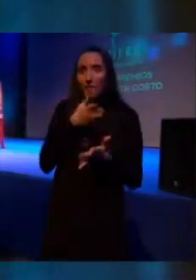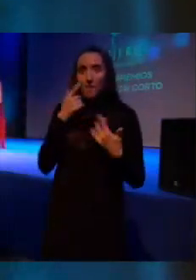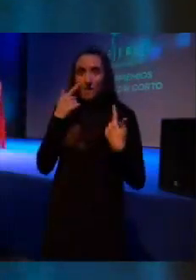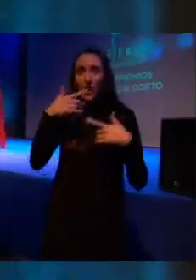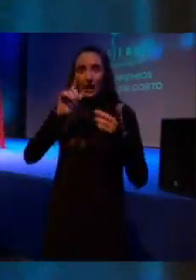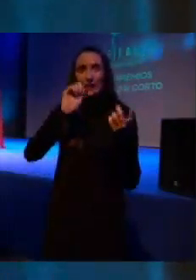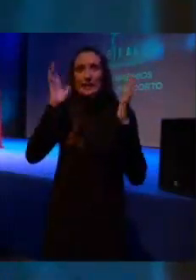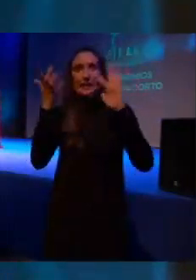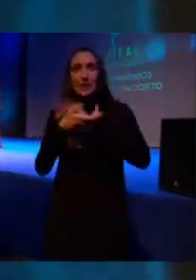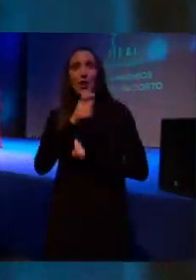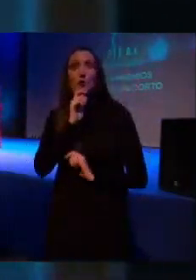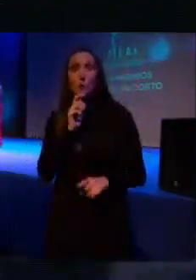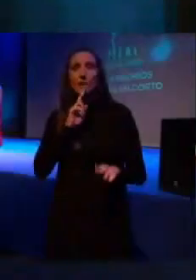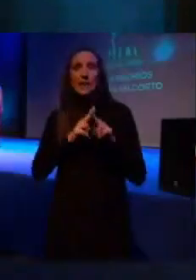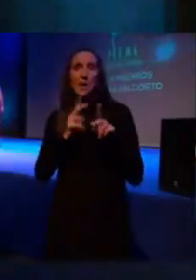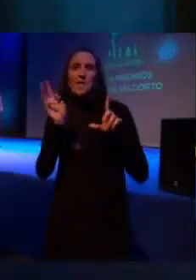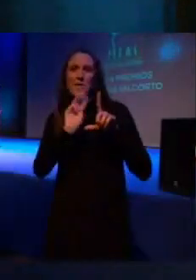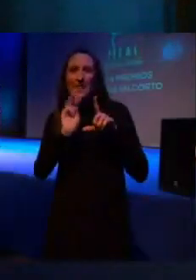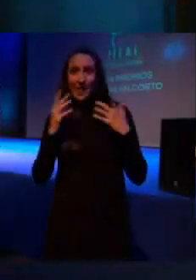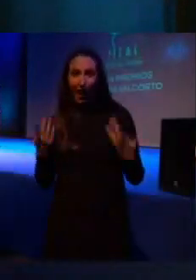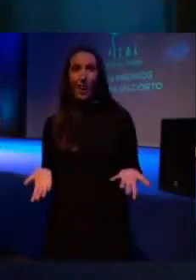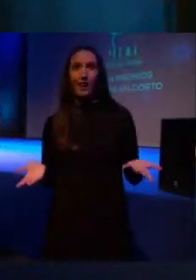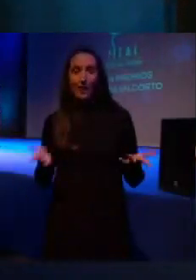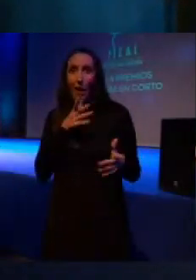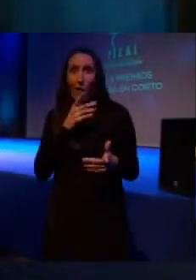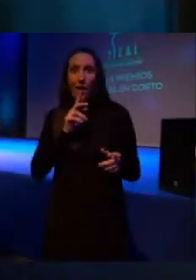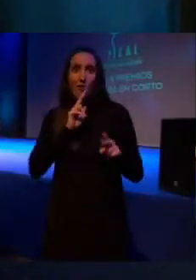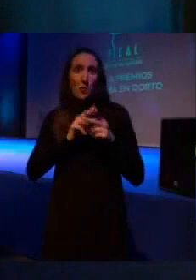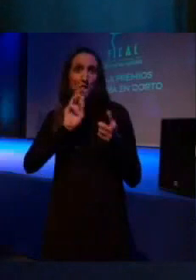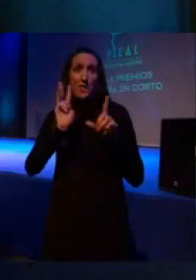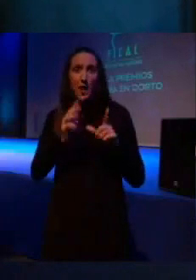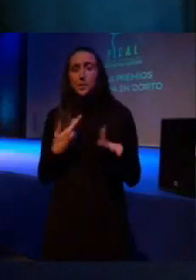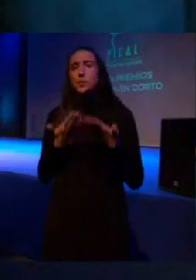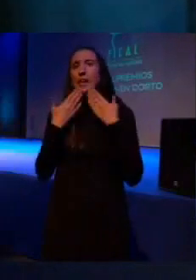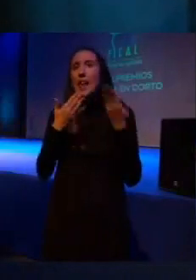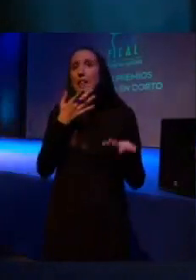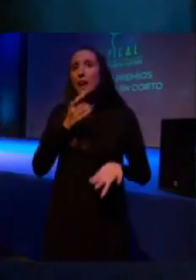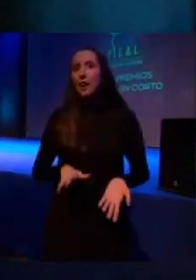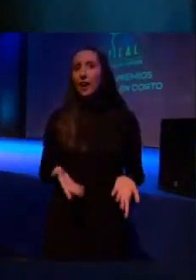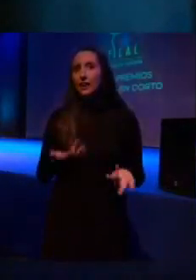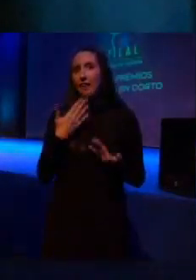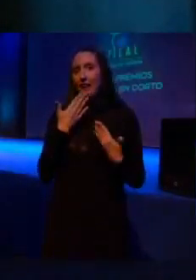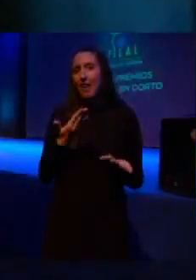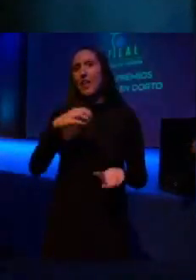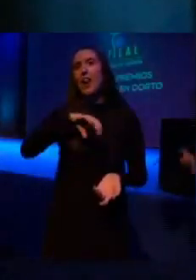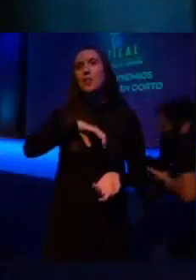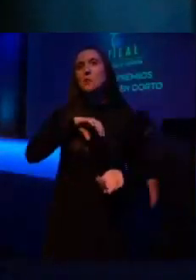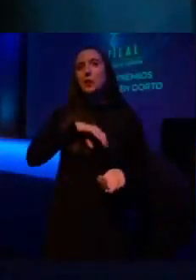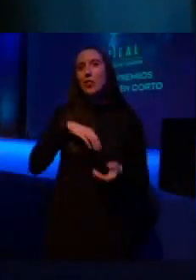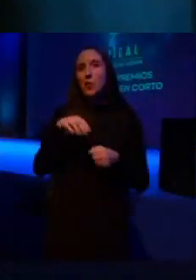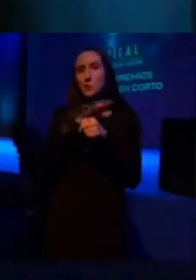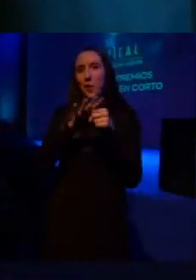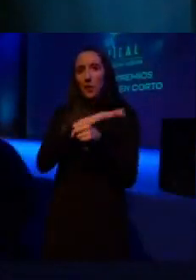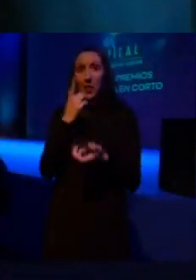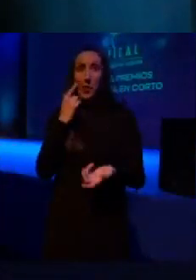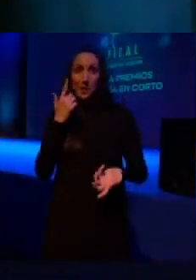convertido FICAL. Esto es absolutamente maravilloso. ¿Y a quién se lo debemos? Pues ni más ni menos que a la Diputación Provincial